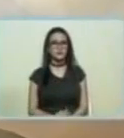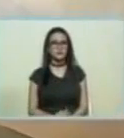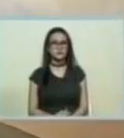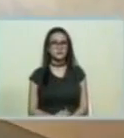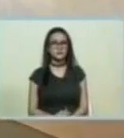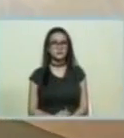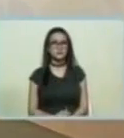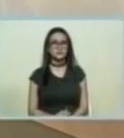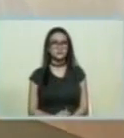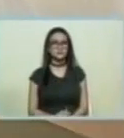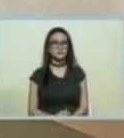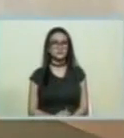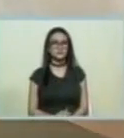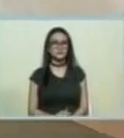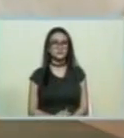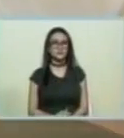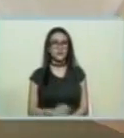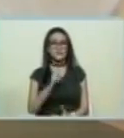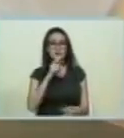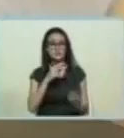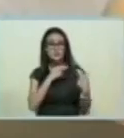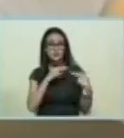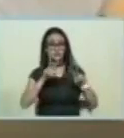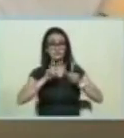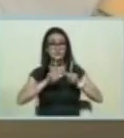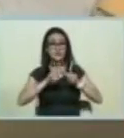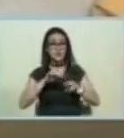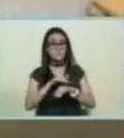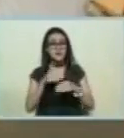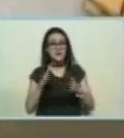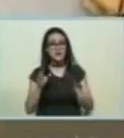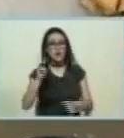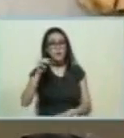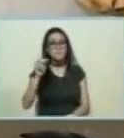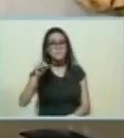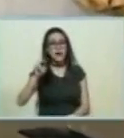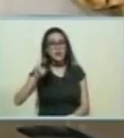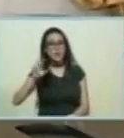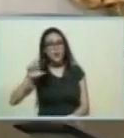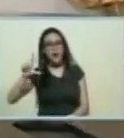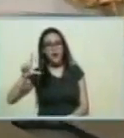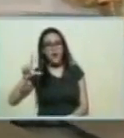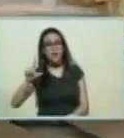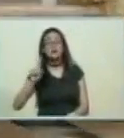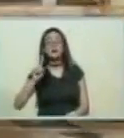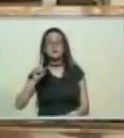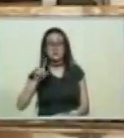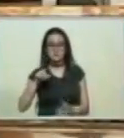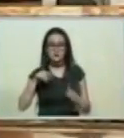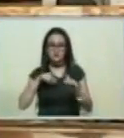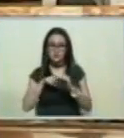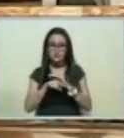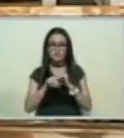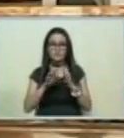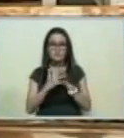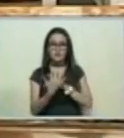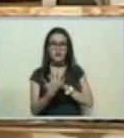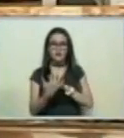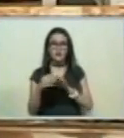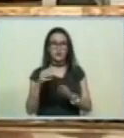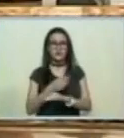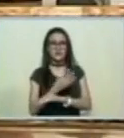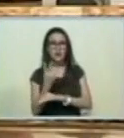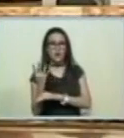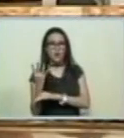Quevedo, quien dirige la gran misión Vivienda Venezuela y la gran misión Barrio Nuevo, Barrio Tricolor, ¿correcto?